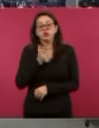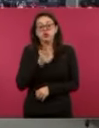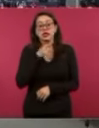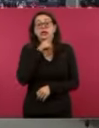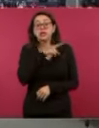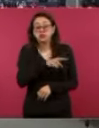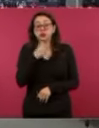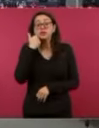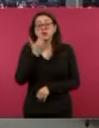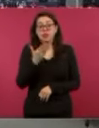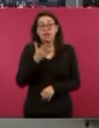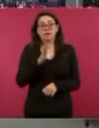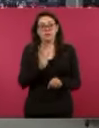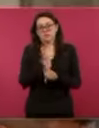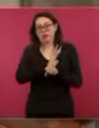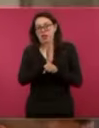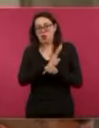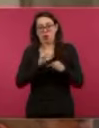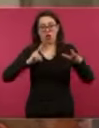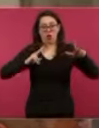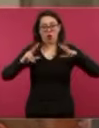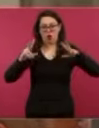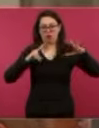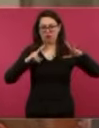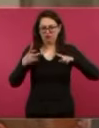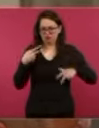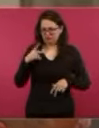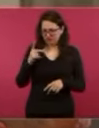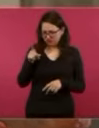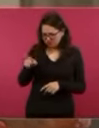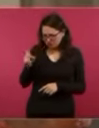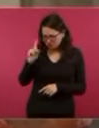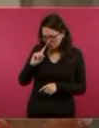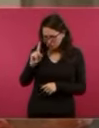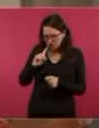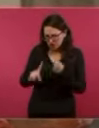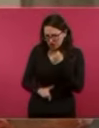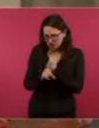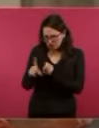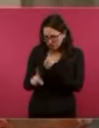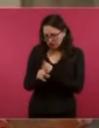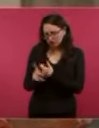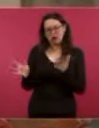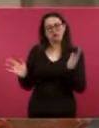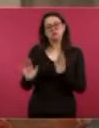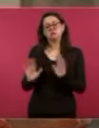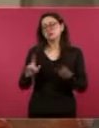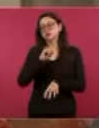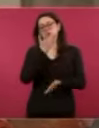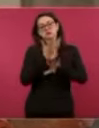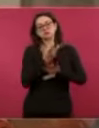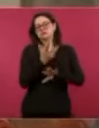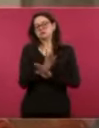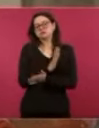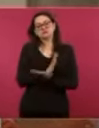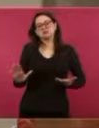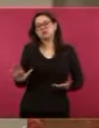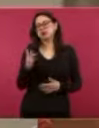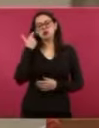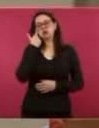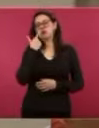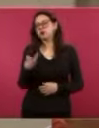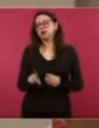hacer una película, pero cuando empezaron a ver que había problemas con esta señora, pues obviamente los gringos dijeron no queremos problemas legales,